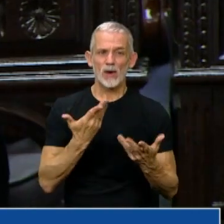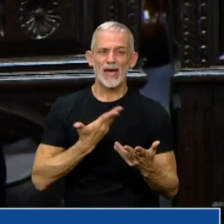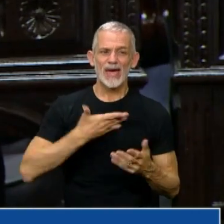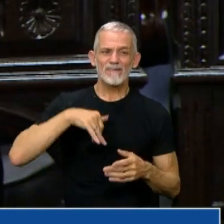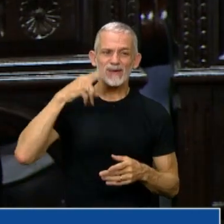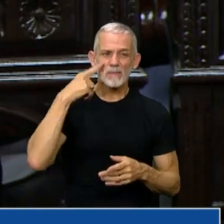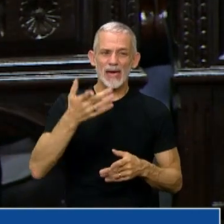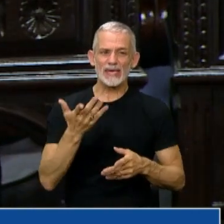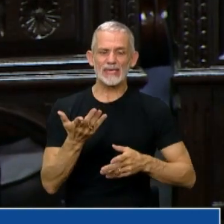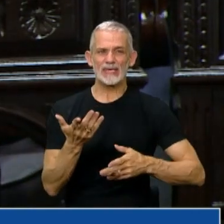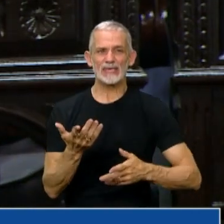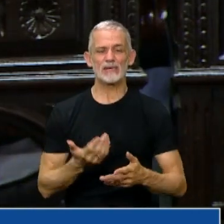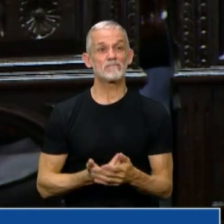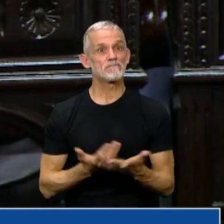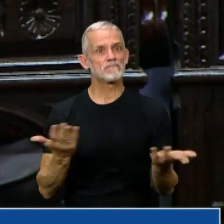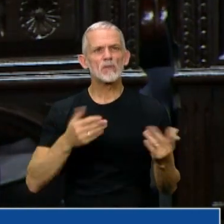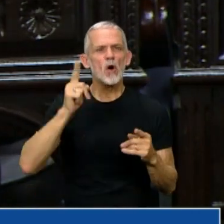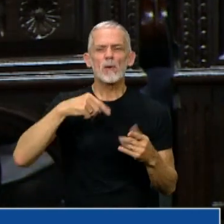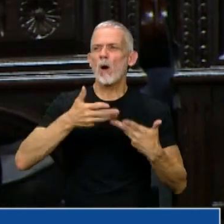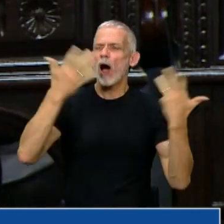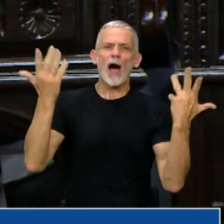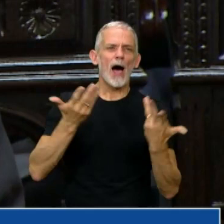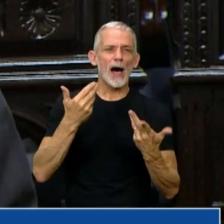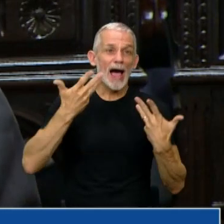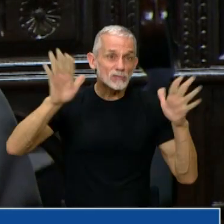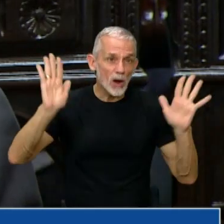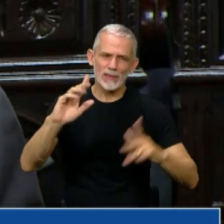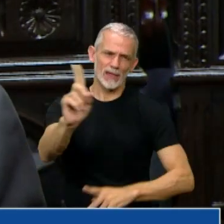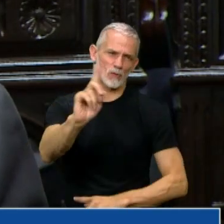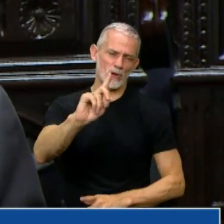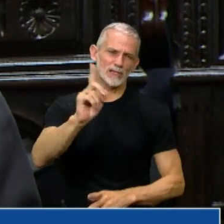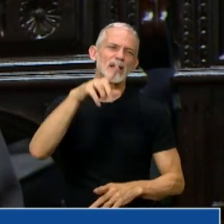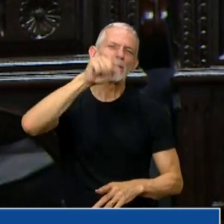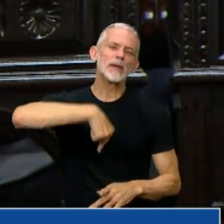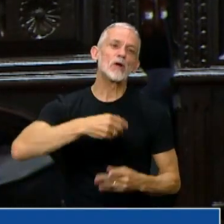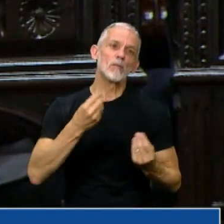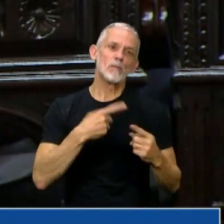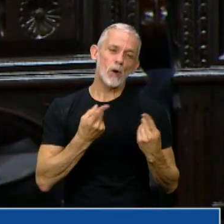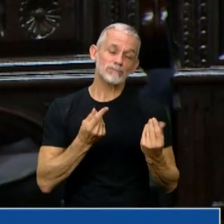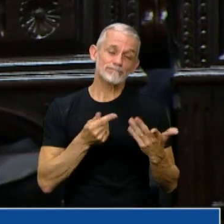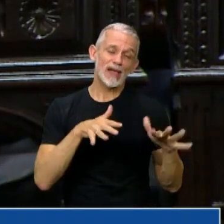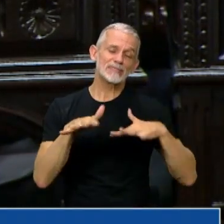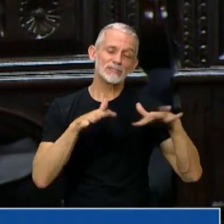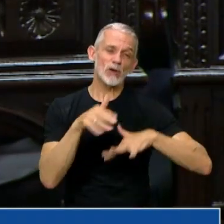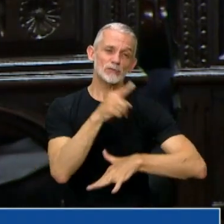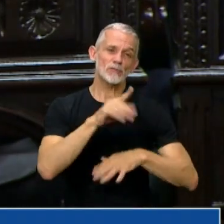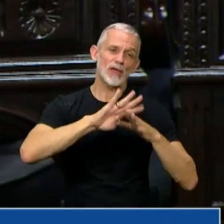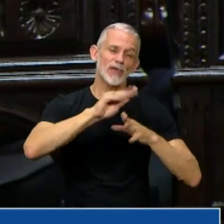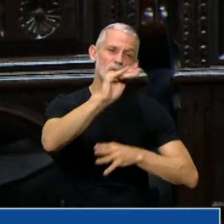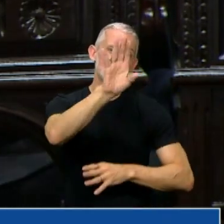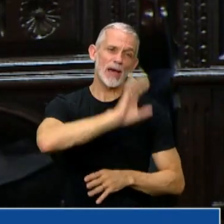aquel endeudamiento, porque no vino del aire ni fue una casualidad, fue producto de aquella situación, de